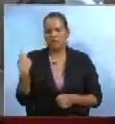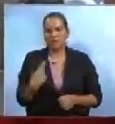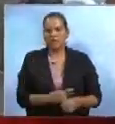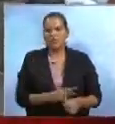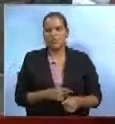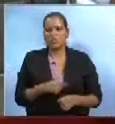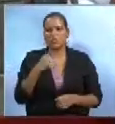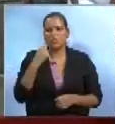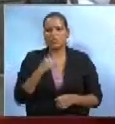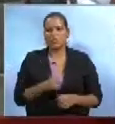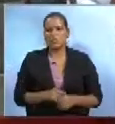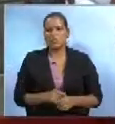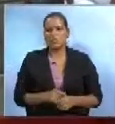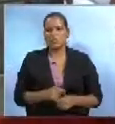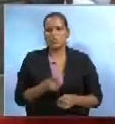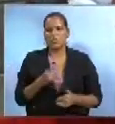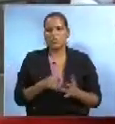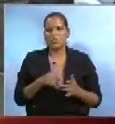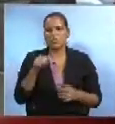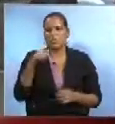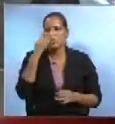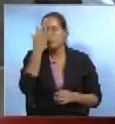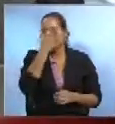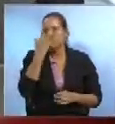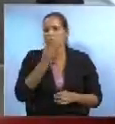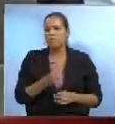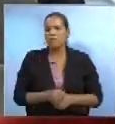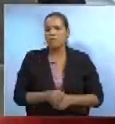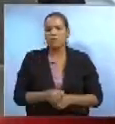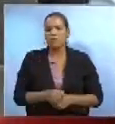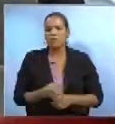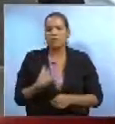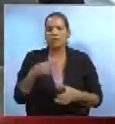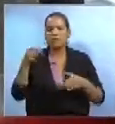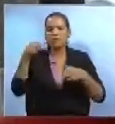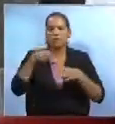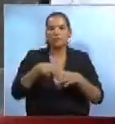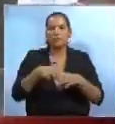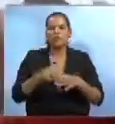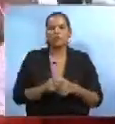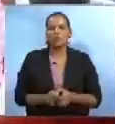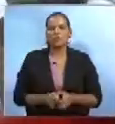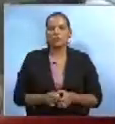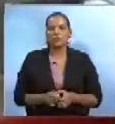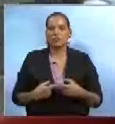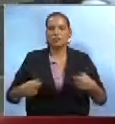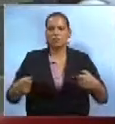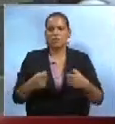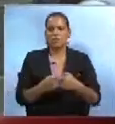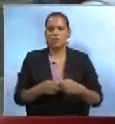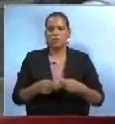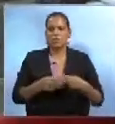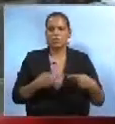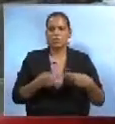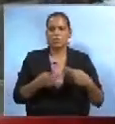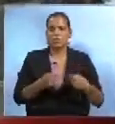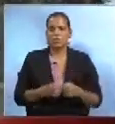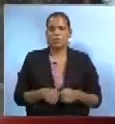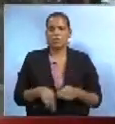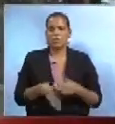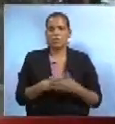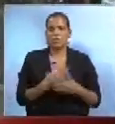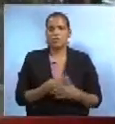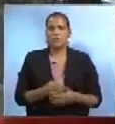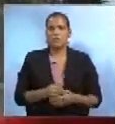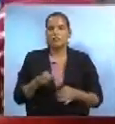presidente de la República de que Esmeraldas sea parte del Comité de Reconstrucción con